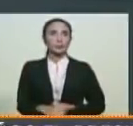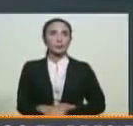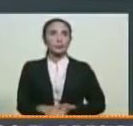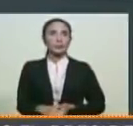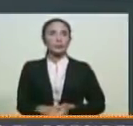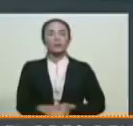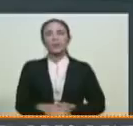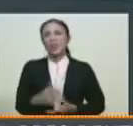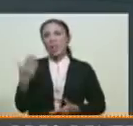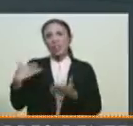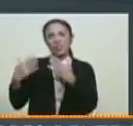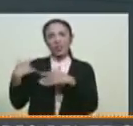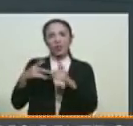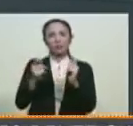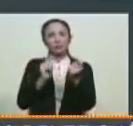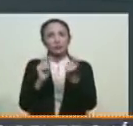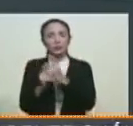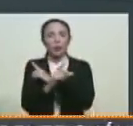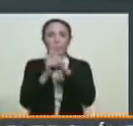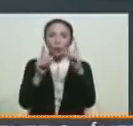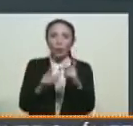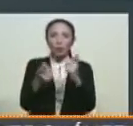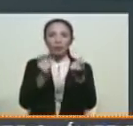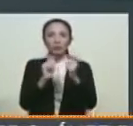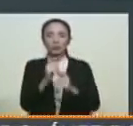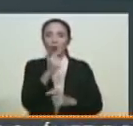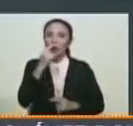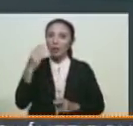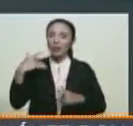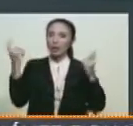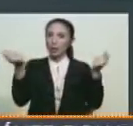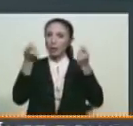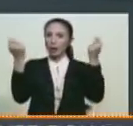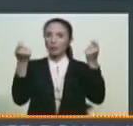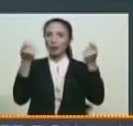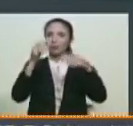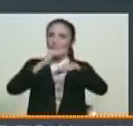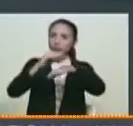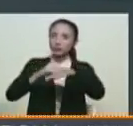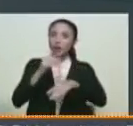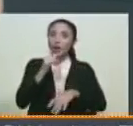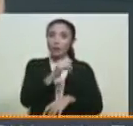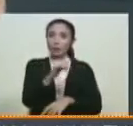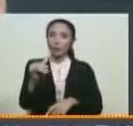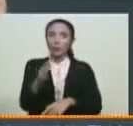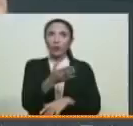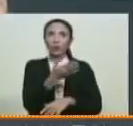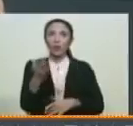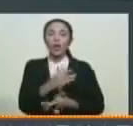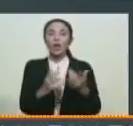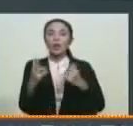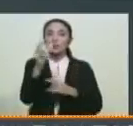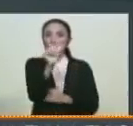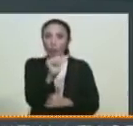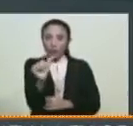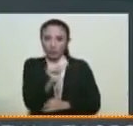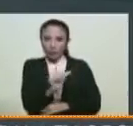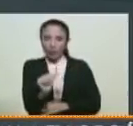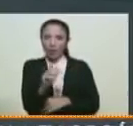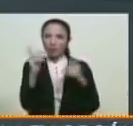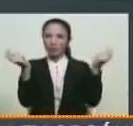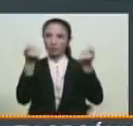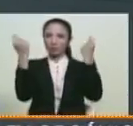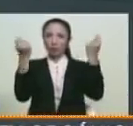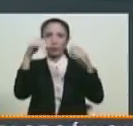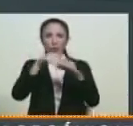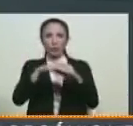discutíamos aquí, y yo se lo digo al pueblo en la campaña electoral, estamos empezando la segunda semana de la campaña electoral. La